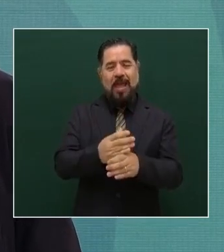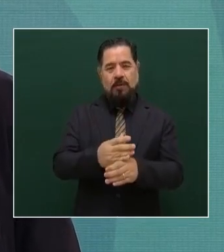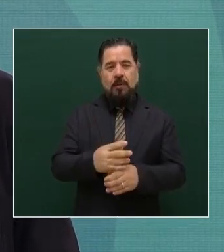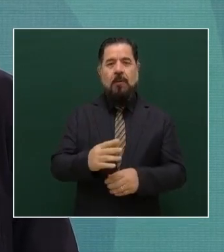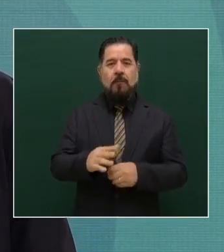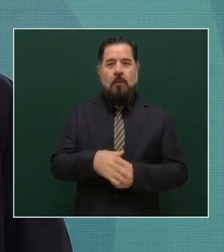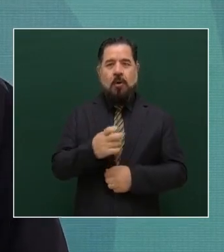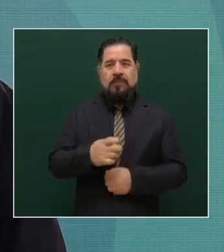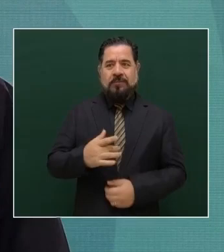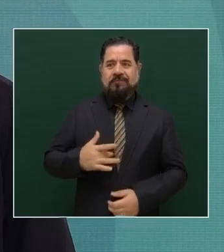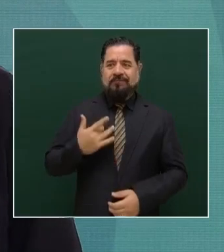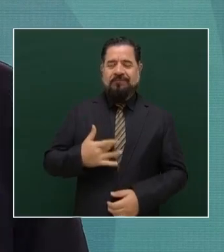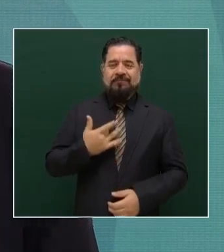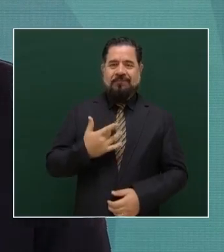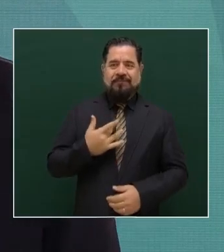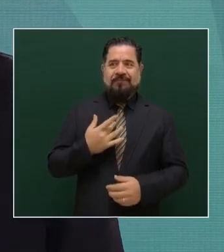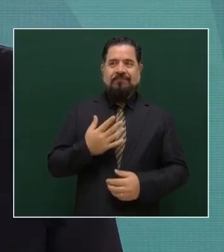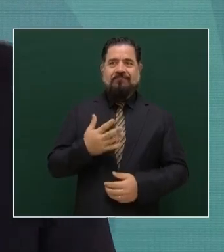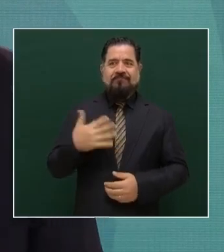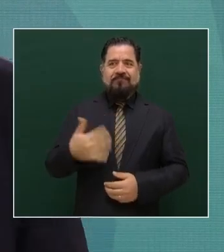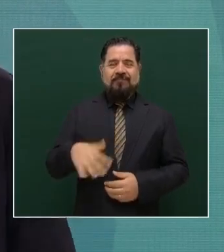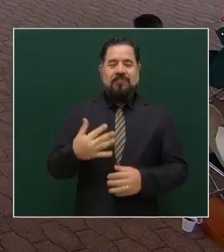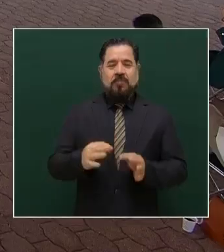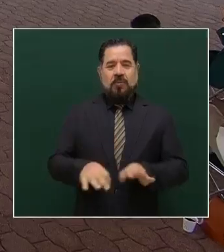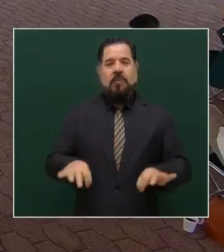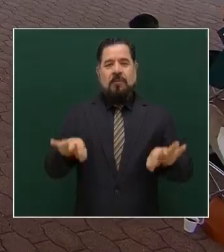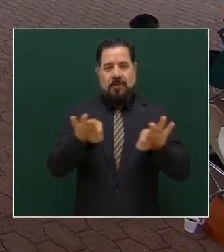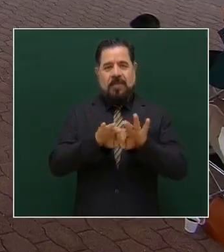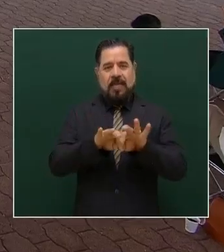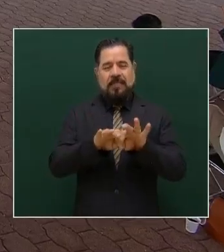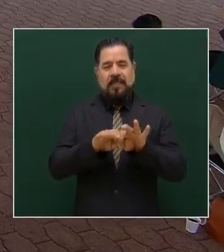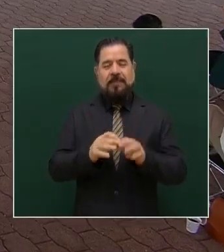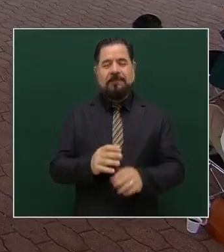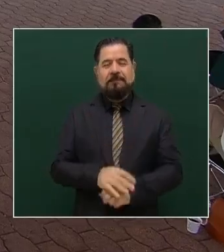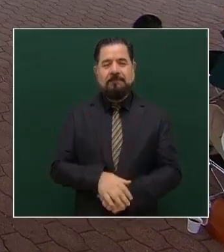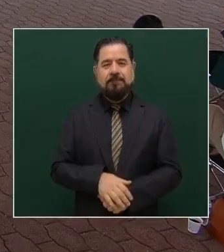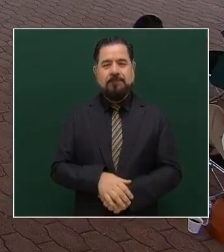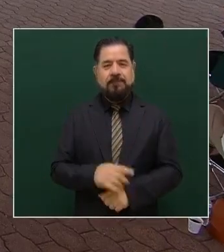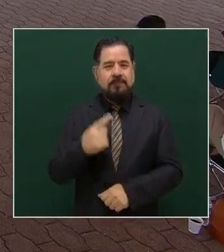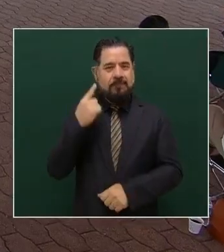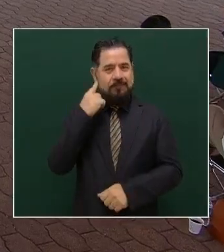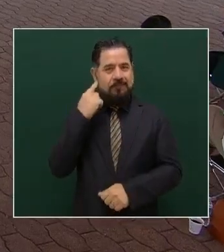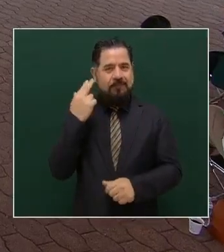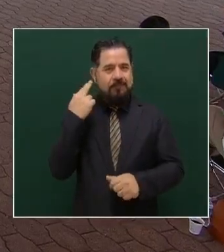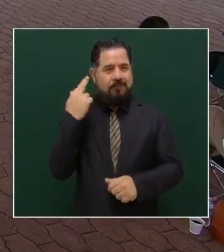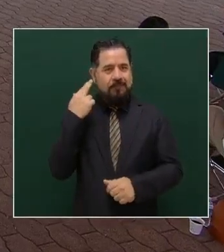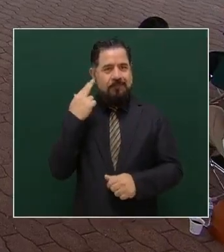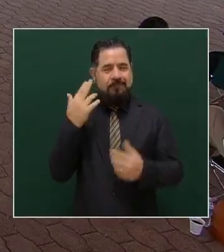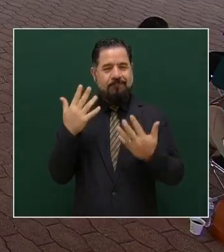manera muy importante. Es obviamente